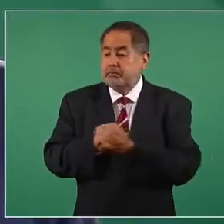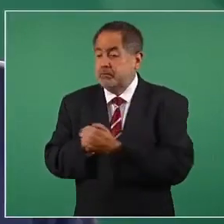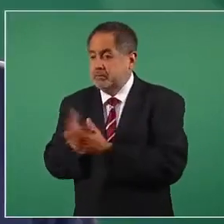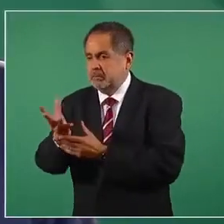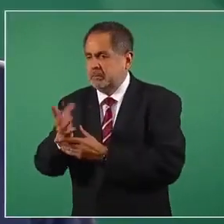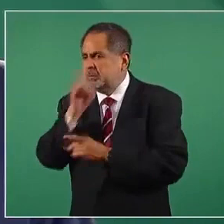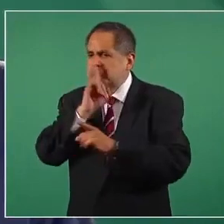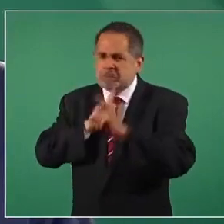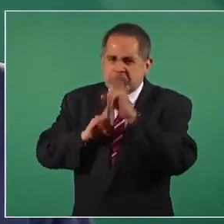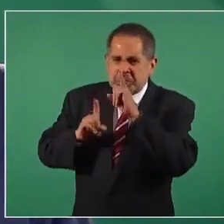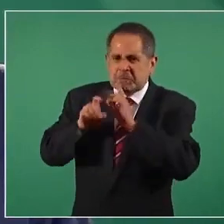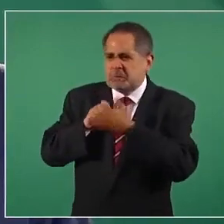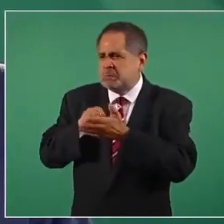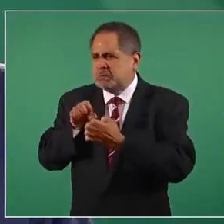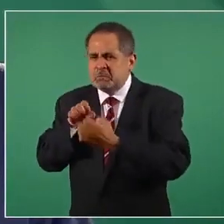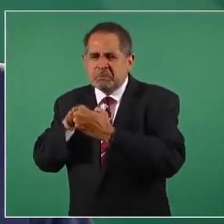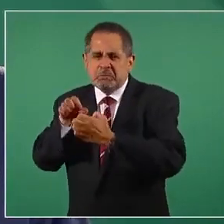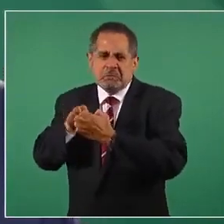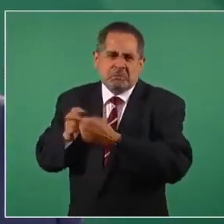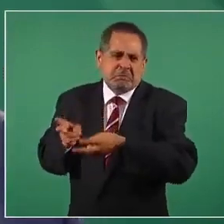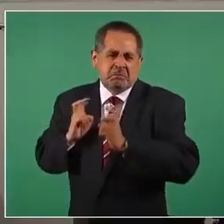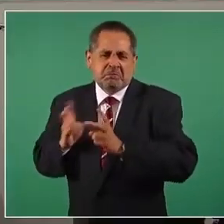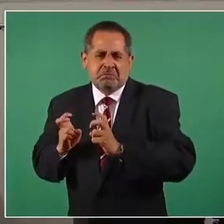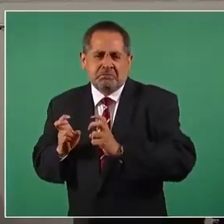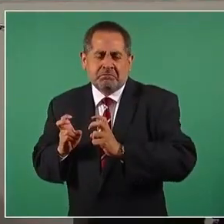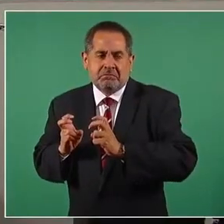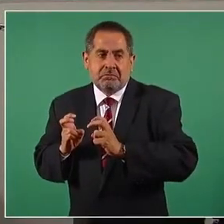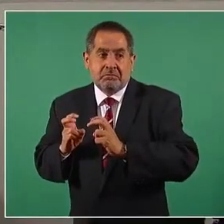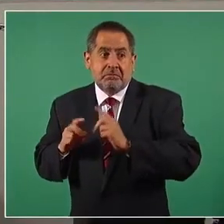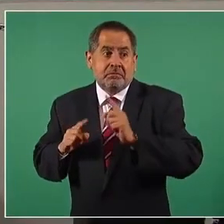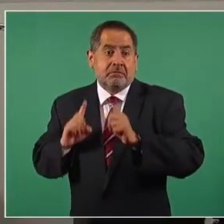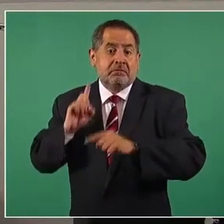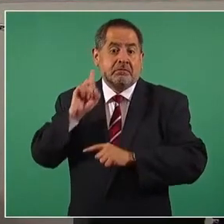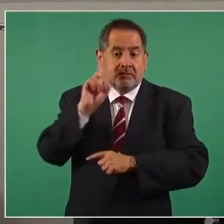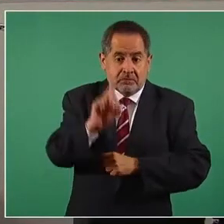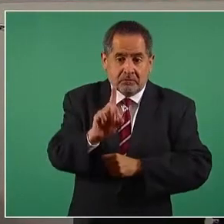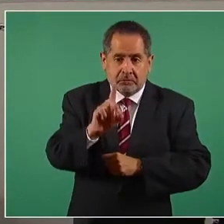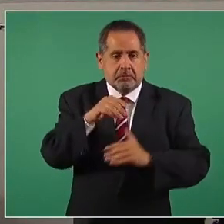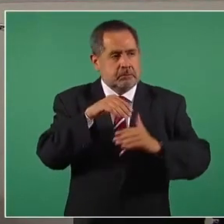a mentir y a robar y vuelven el domingo